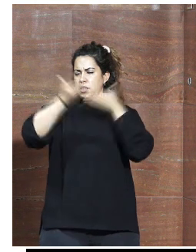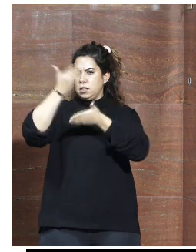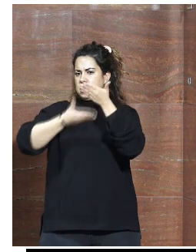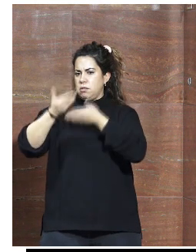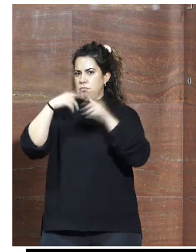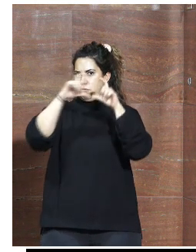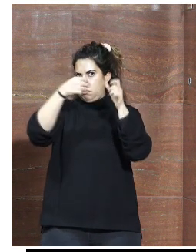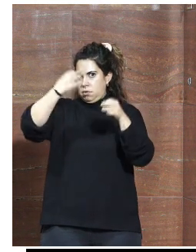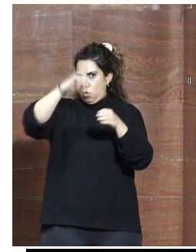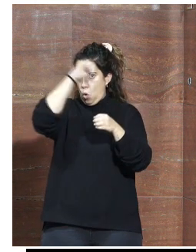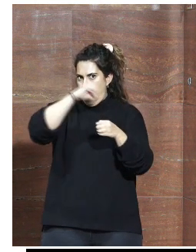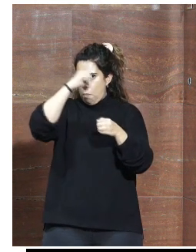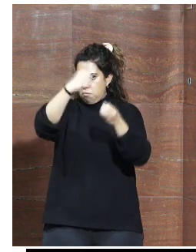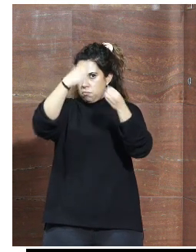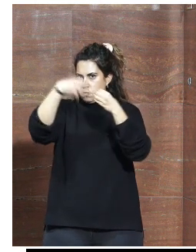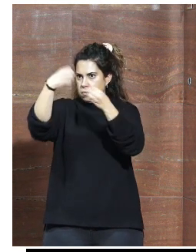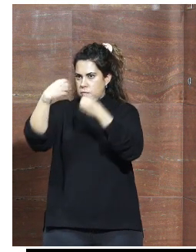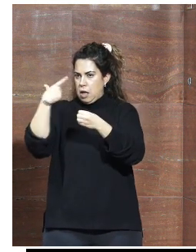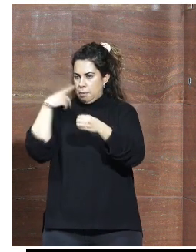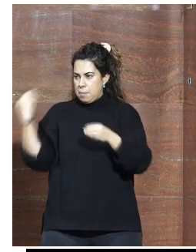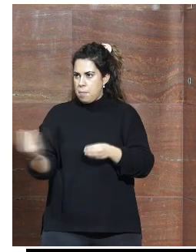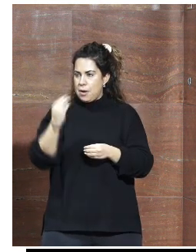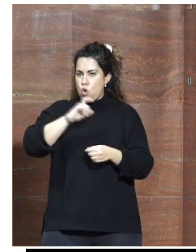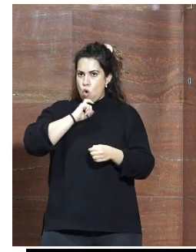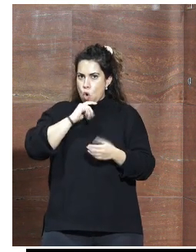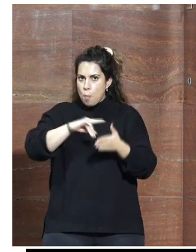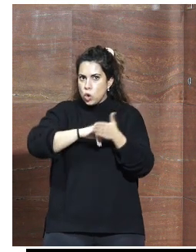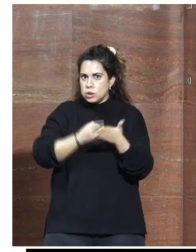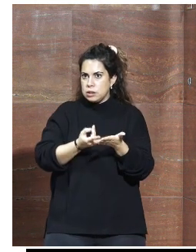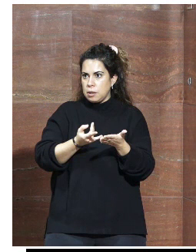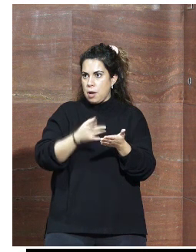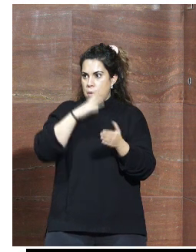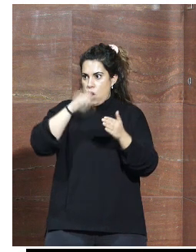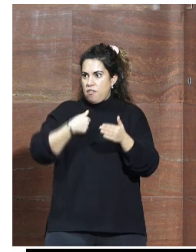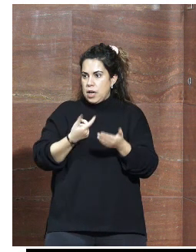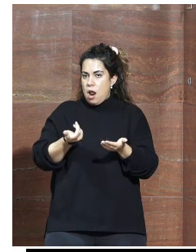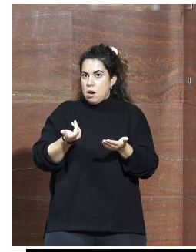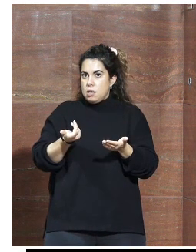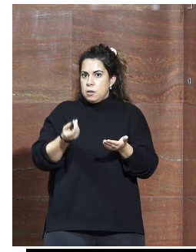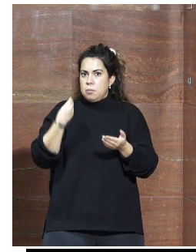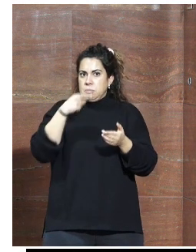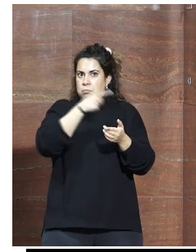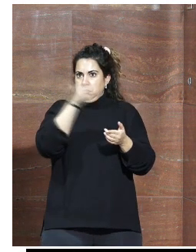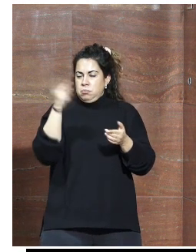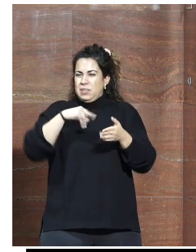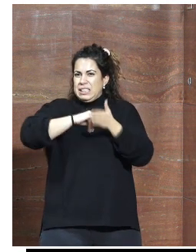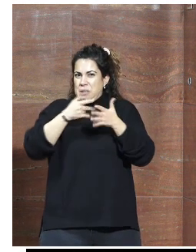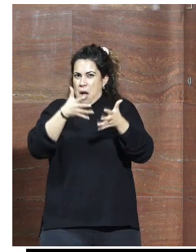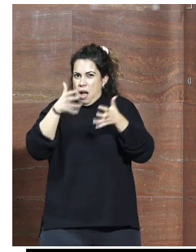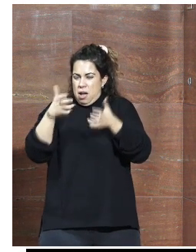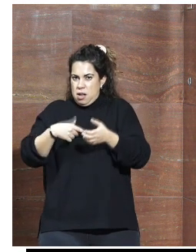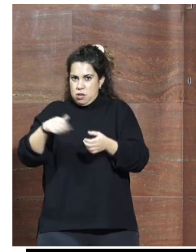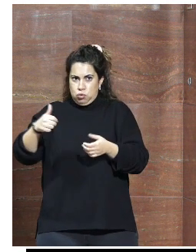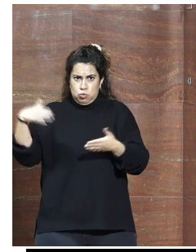que opinar y que decir cómo puede mejorar el sistema, porque ellos al final serán los beneficiarios de esta herramienta, ¿no? Y así